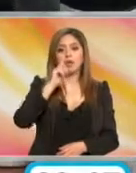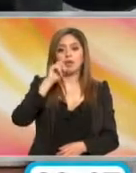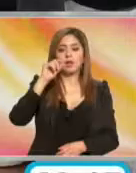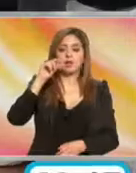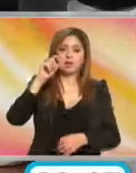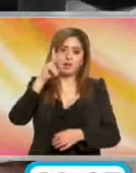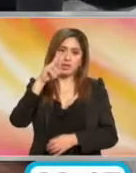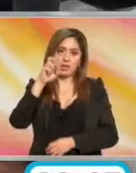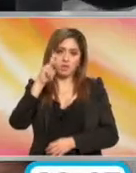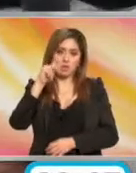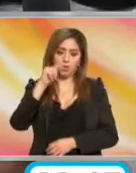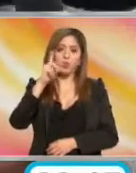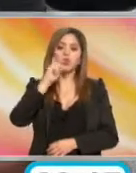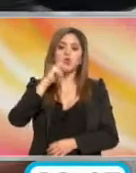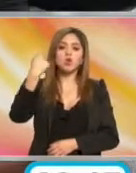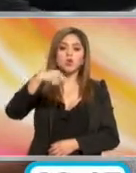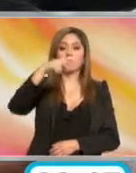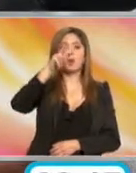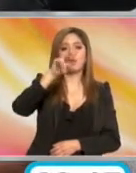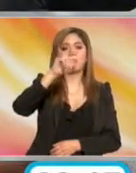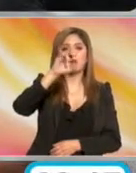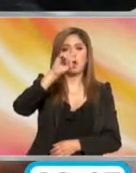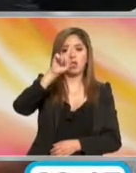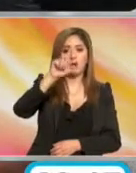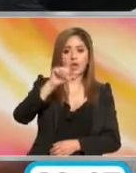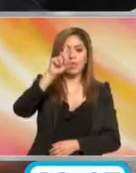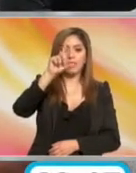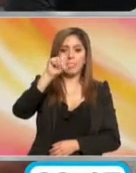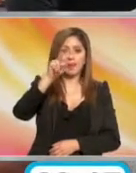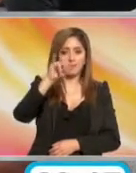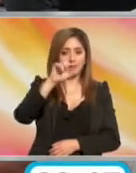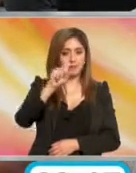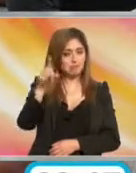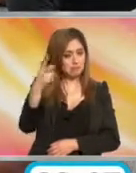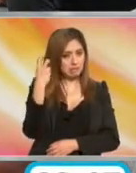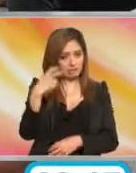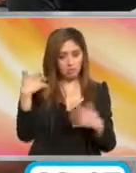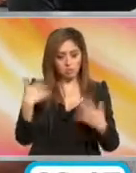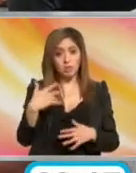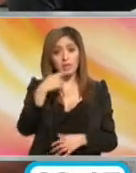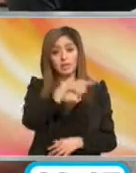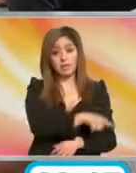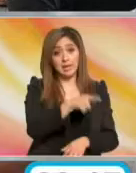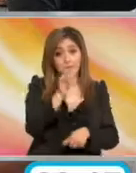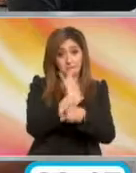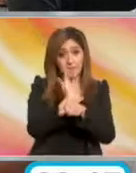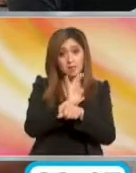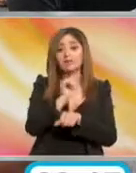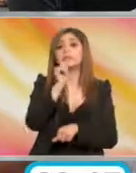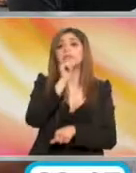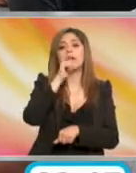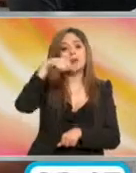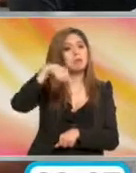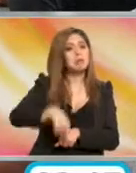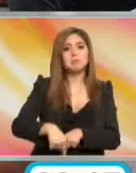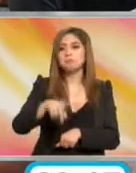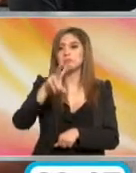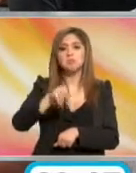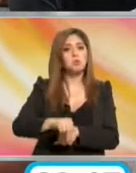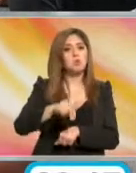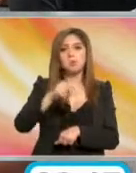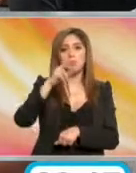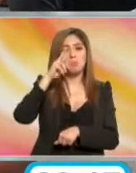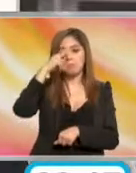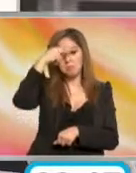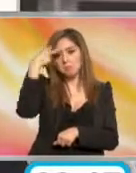Davis Maravillosa. por Fences. La amamos. La única película que no está en cartelera en México. Así es. Es la única película que no